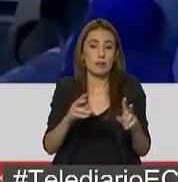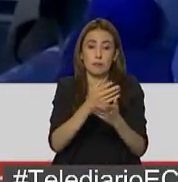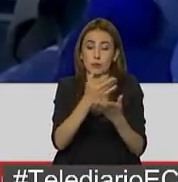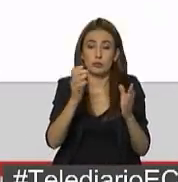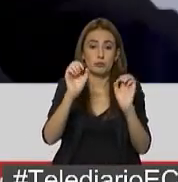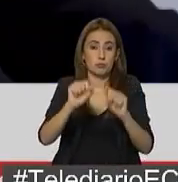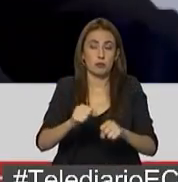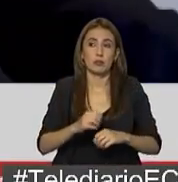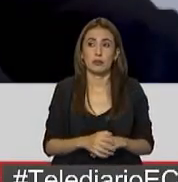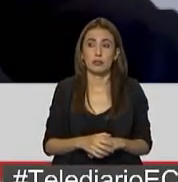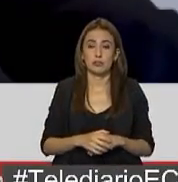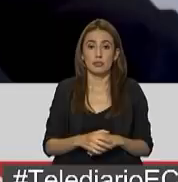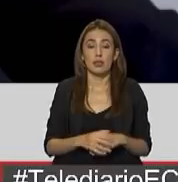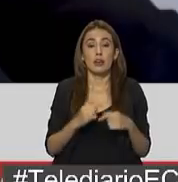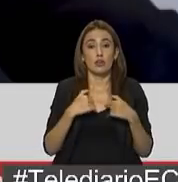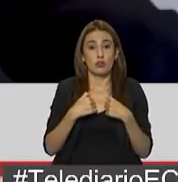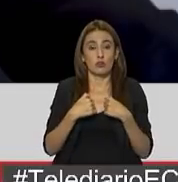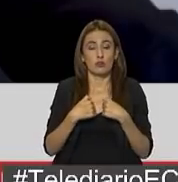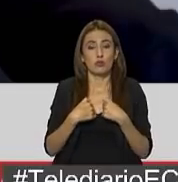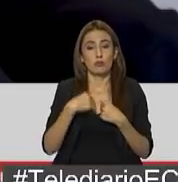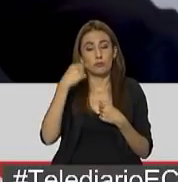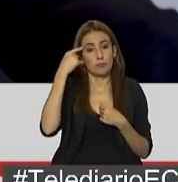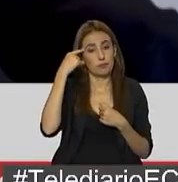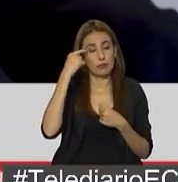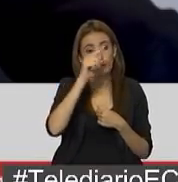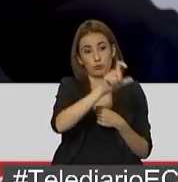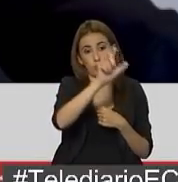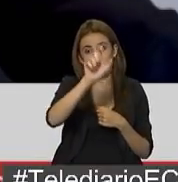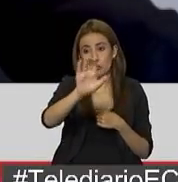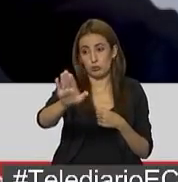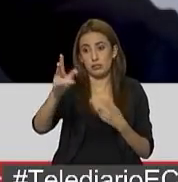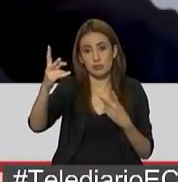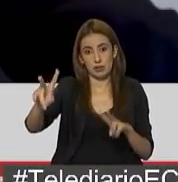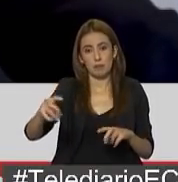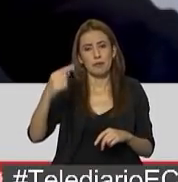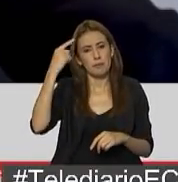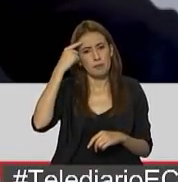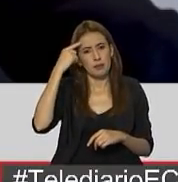pudieran. Y sí quisiera que la gente concientice y que vea,